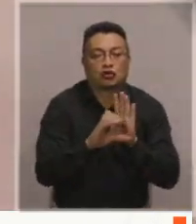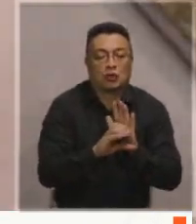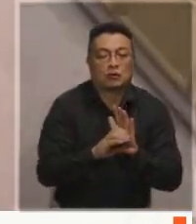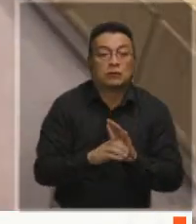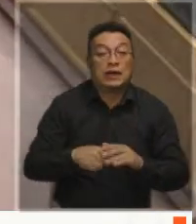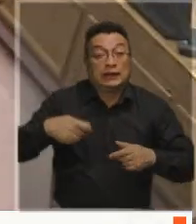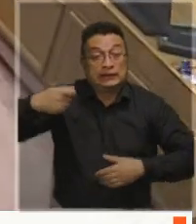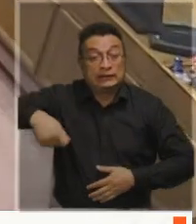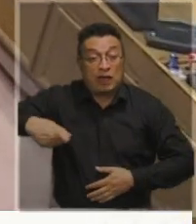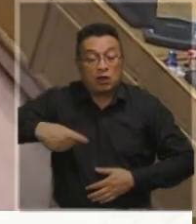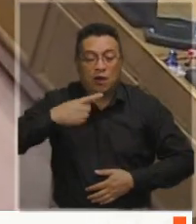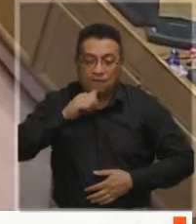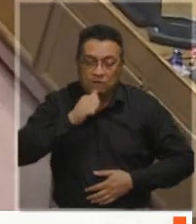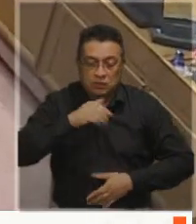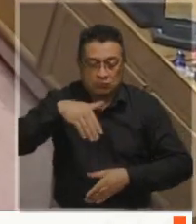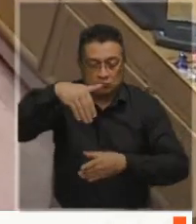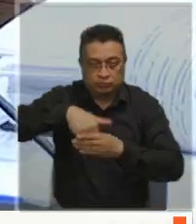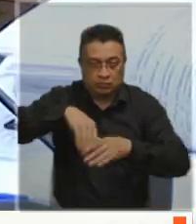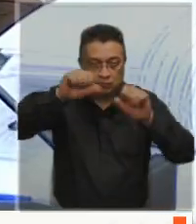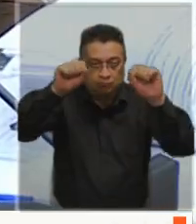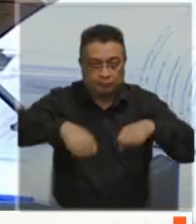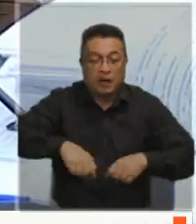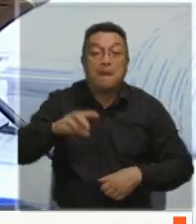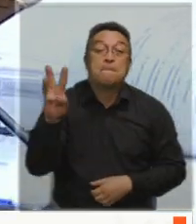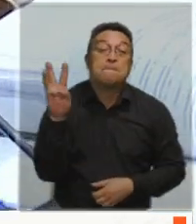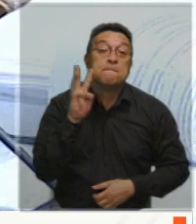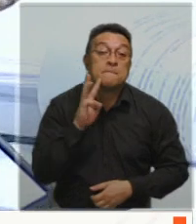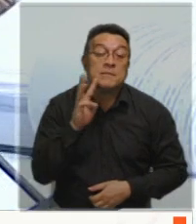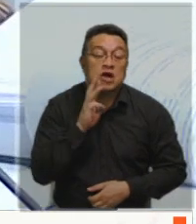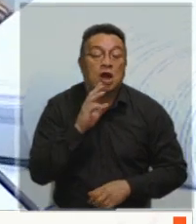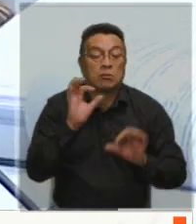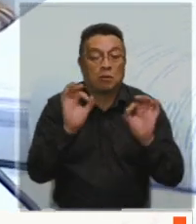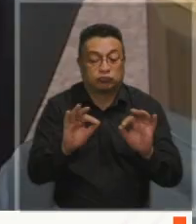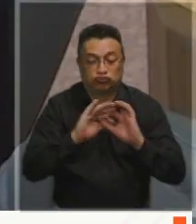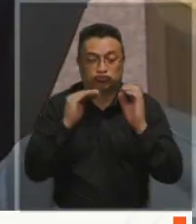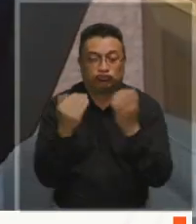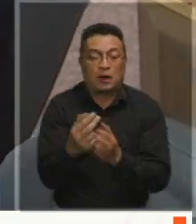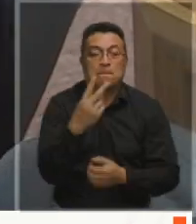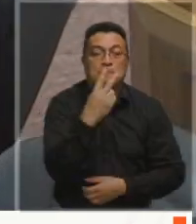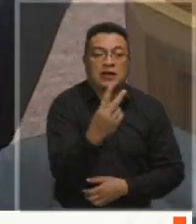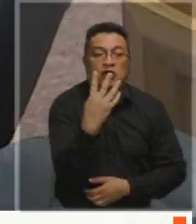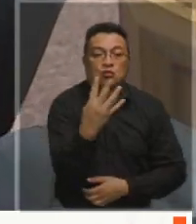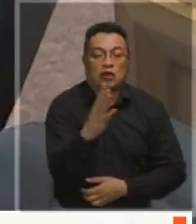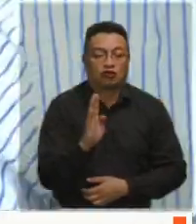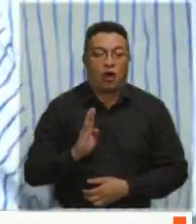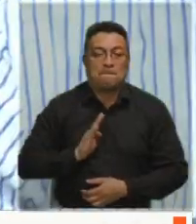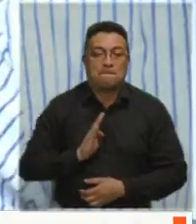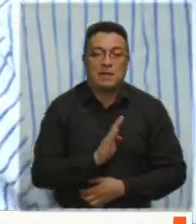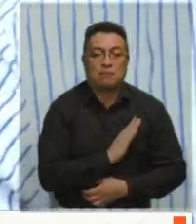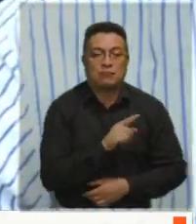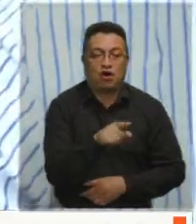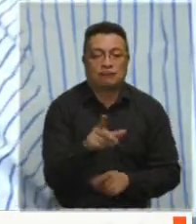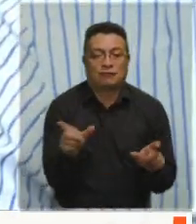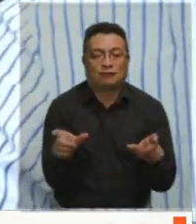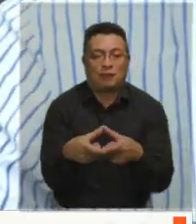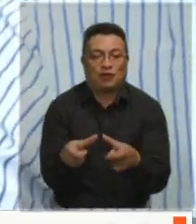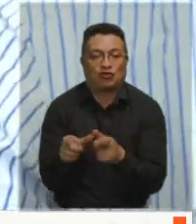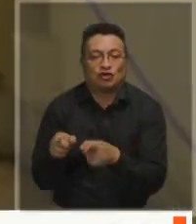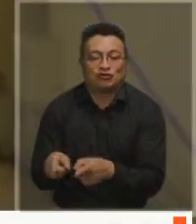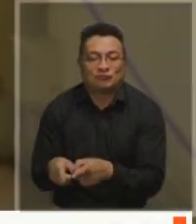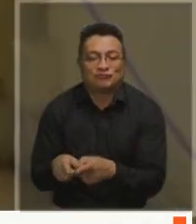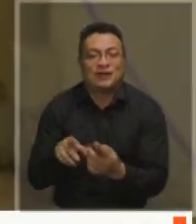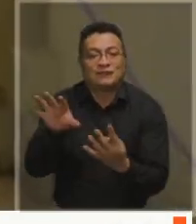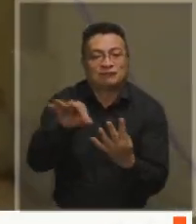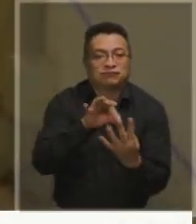deberán ratificar sus propuestas de expertos este miércoles para completar los veinticuatro integrantes de la comisión aquellos que